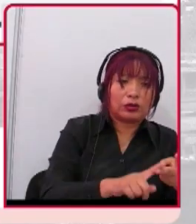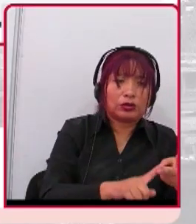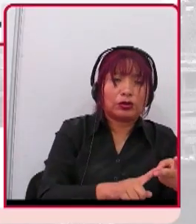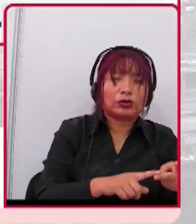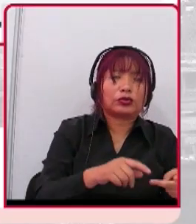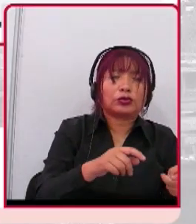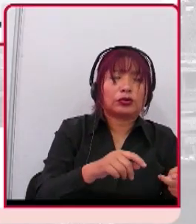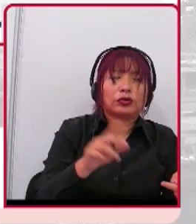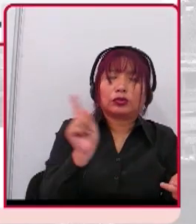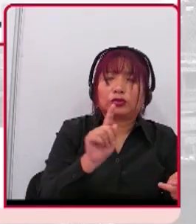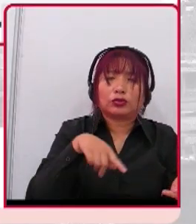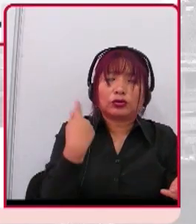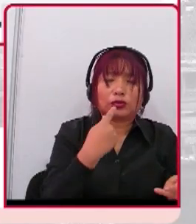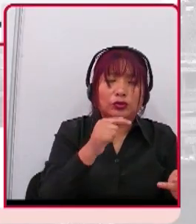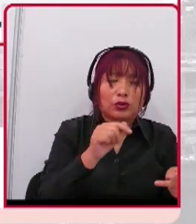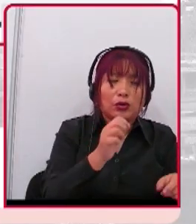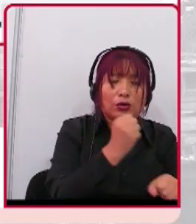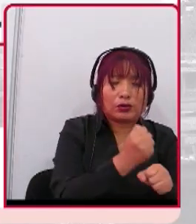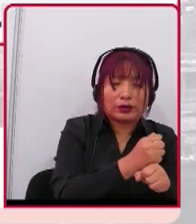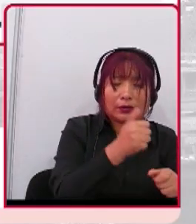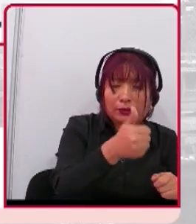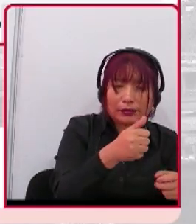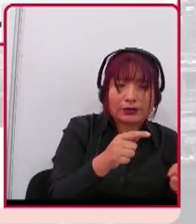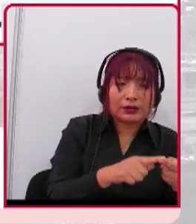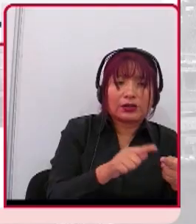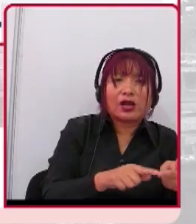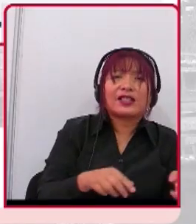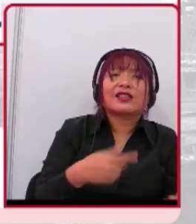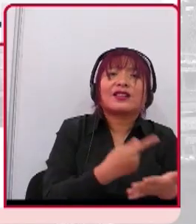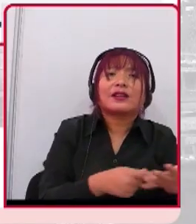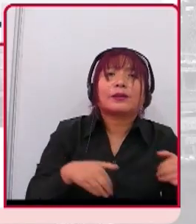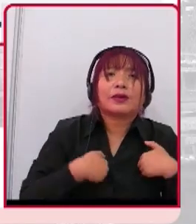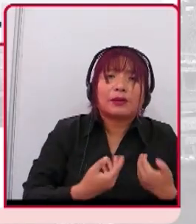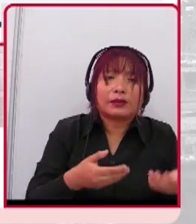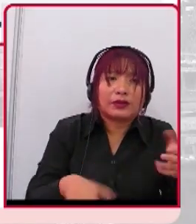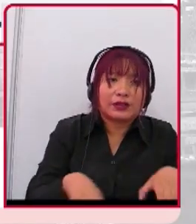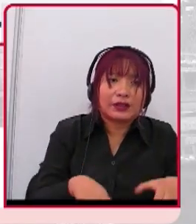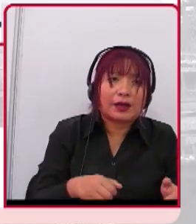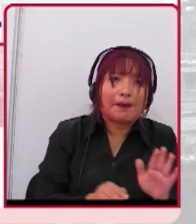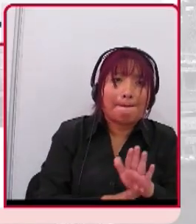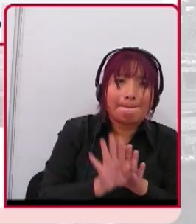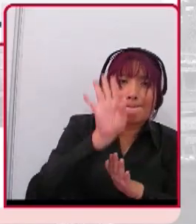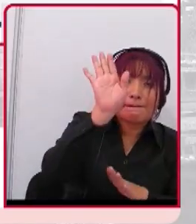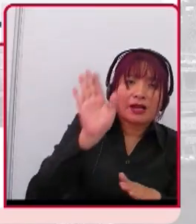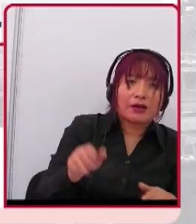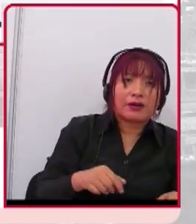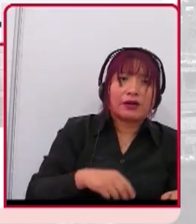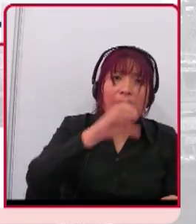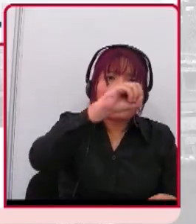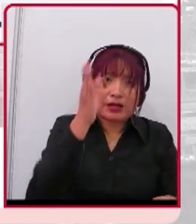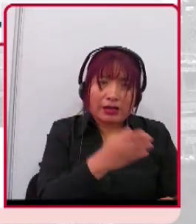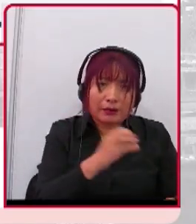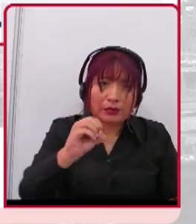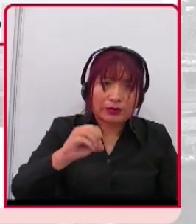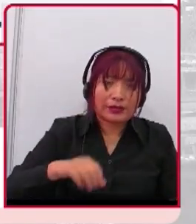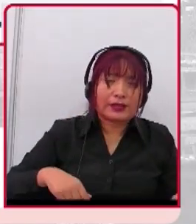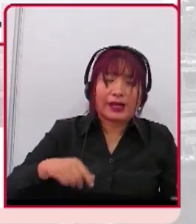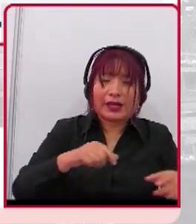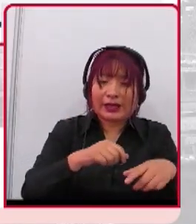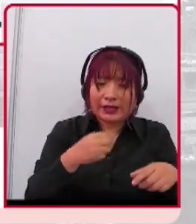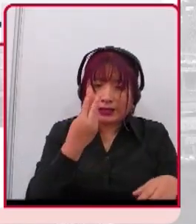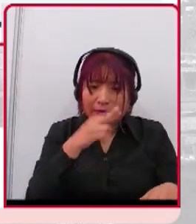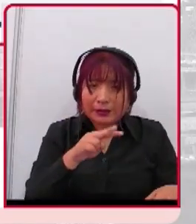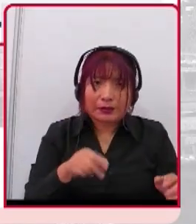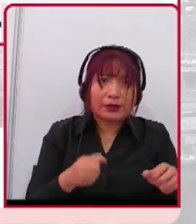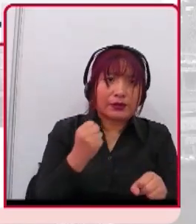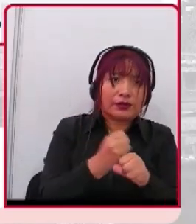eficiencia del molino SAG, sino que nos podían ayudar a mejorar el throughput, que era el porcentaje de área abierta, que es en